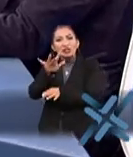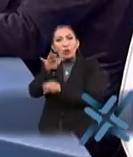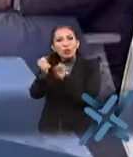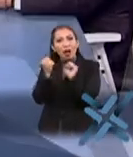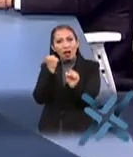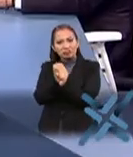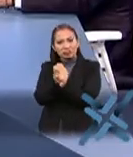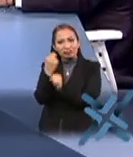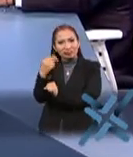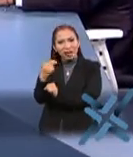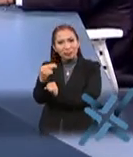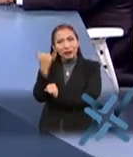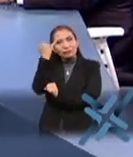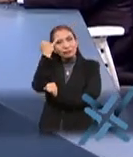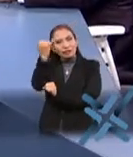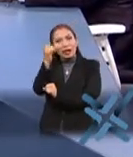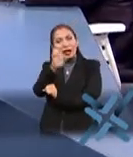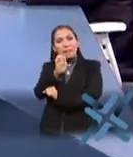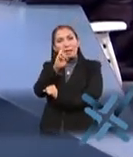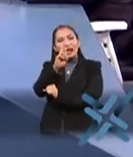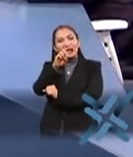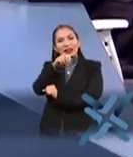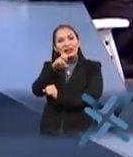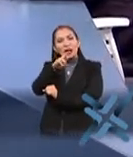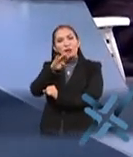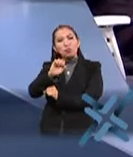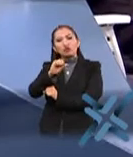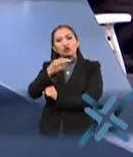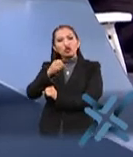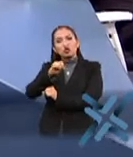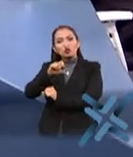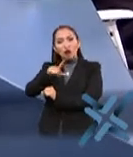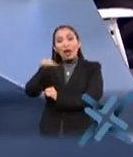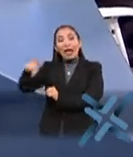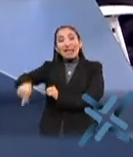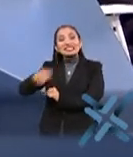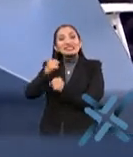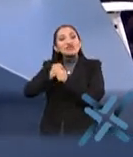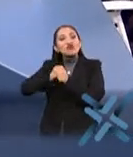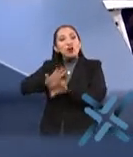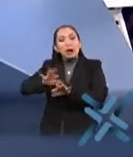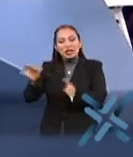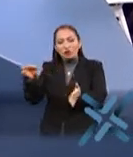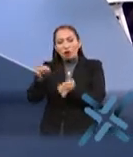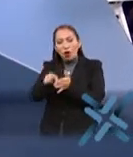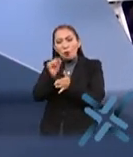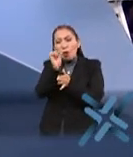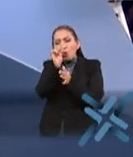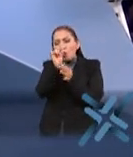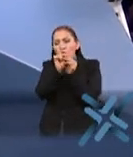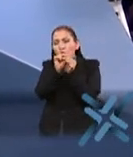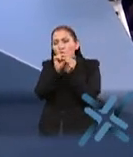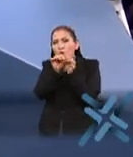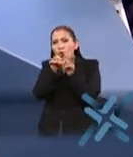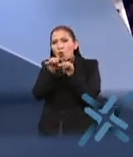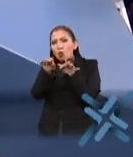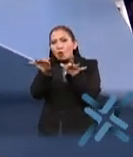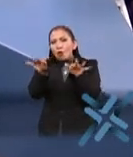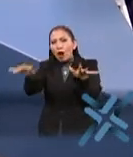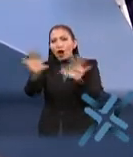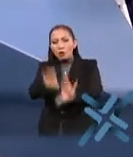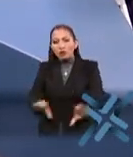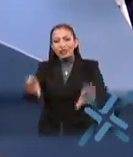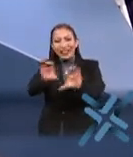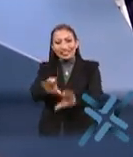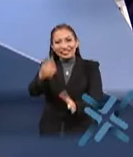50 años, que creó Werner Buchholz, que es una unidad de información en términos de la